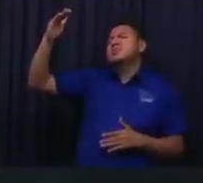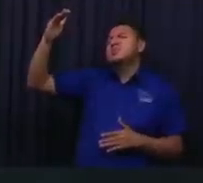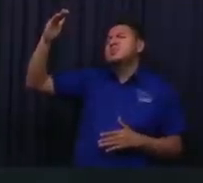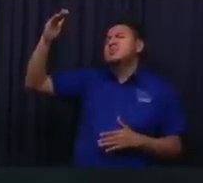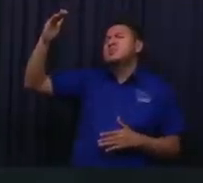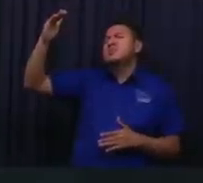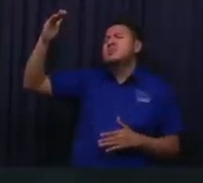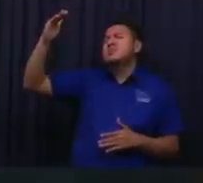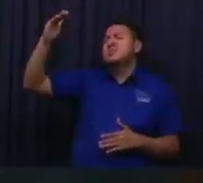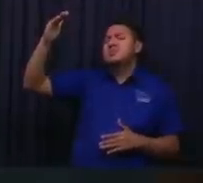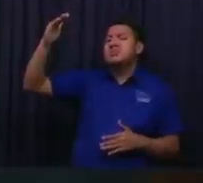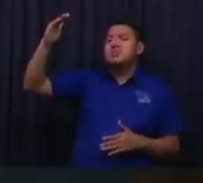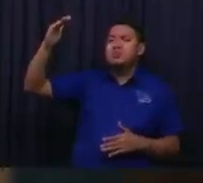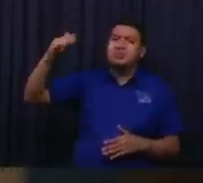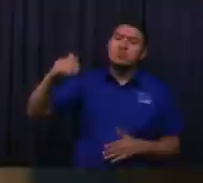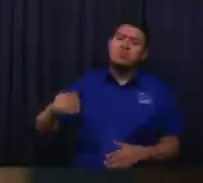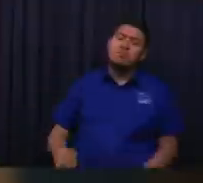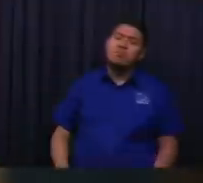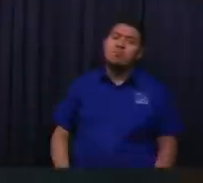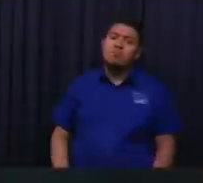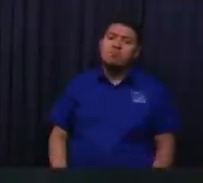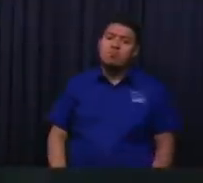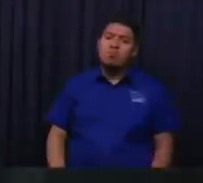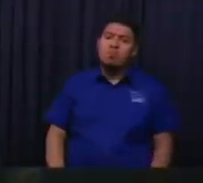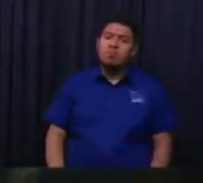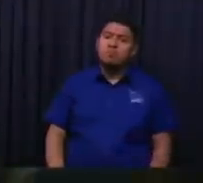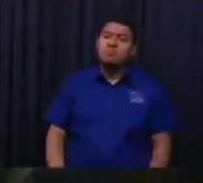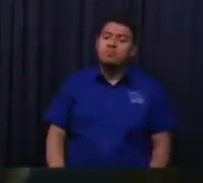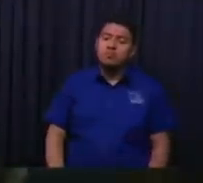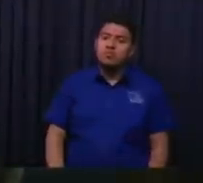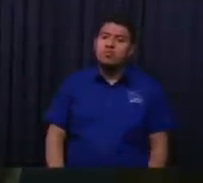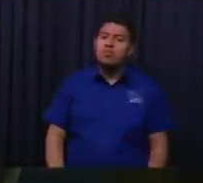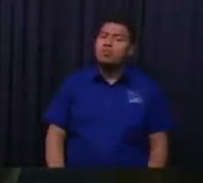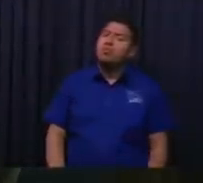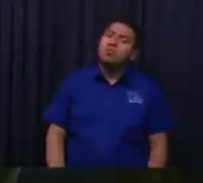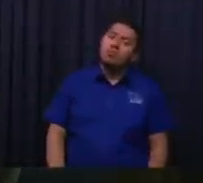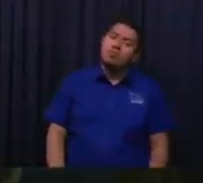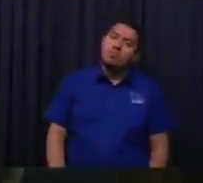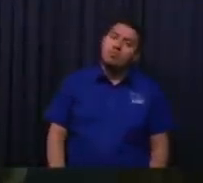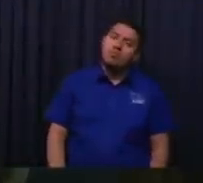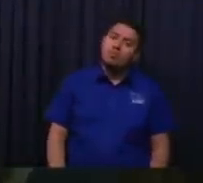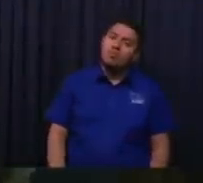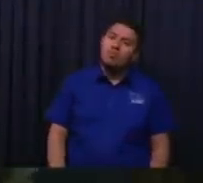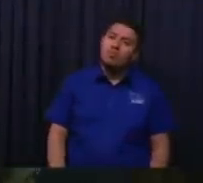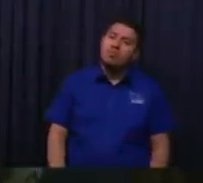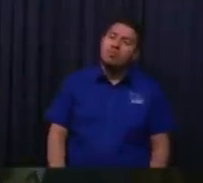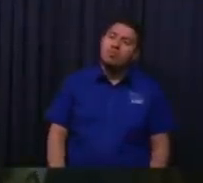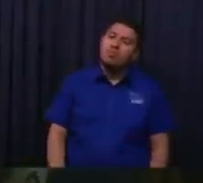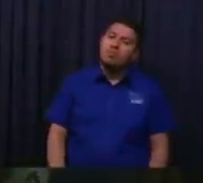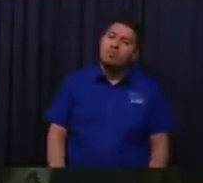aquella tarde, hace cientos, hace miles de años.